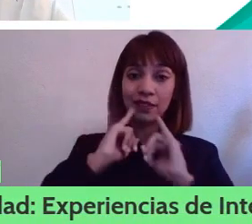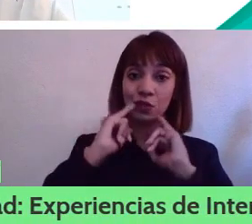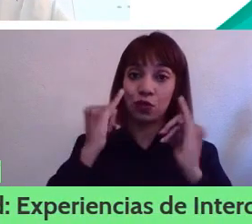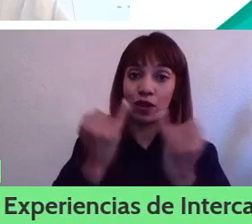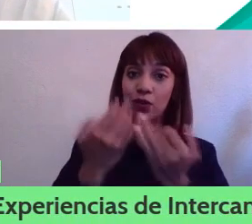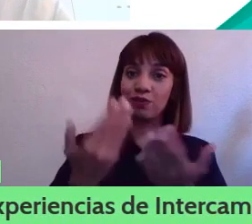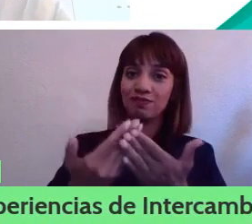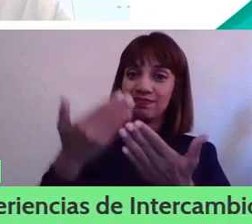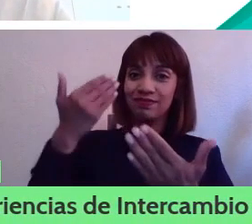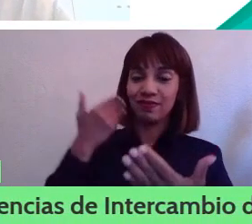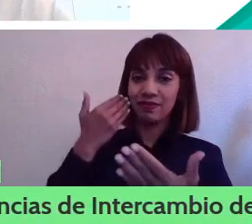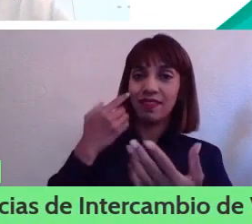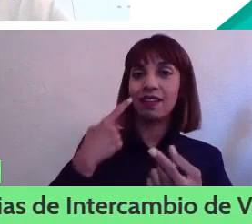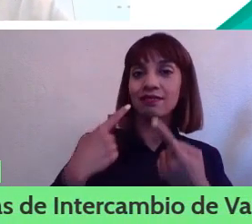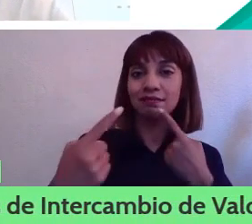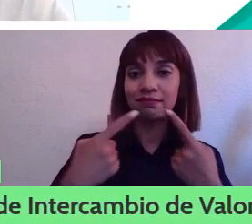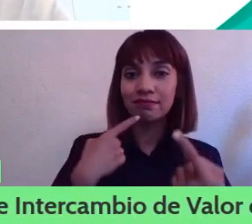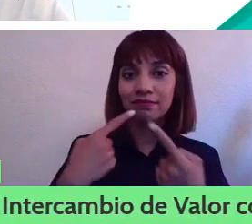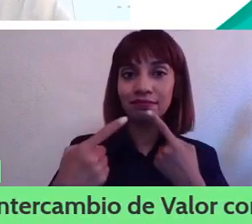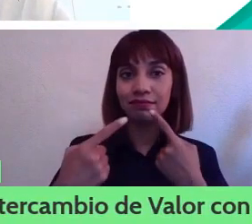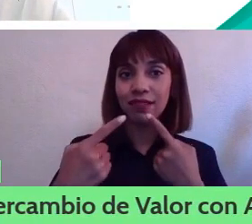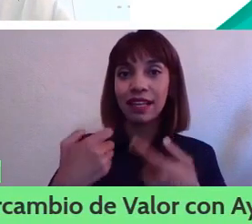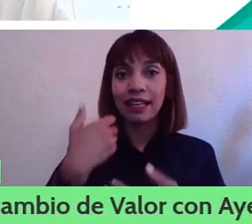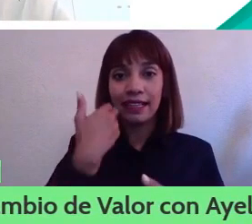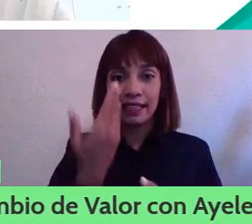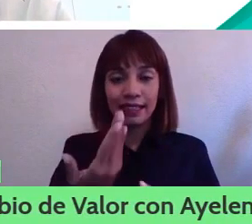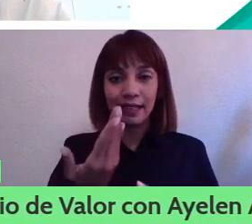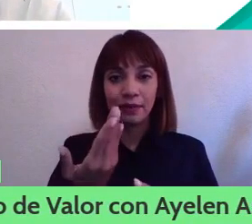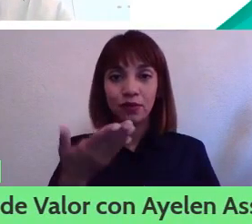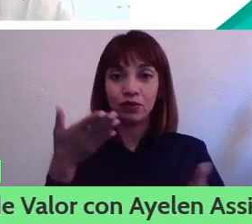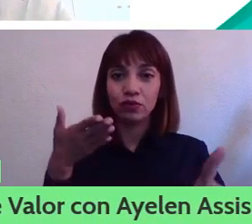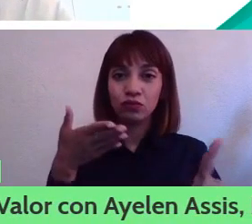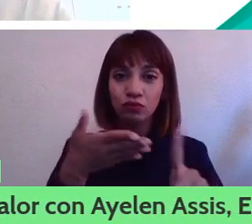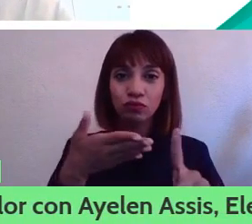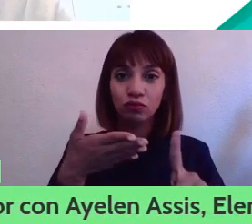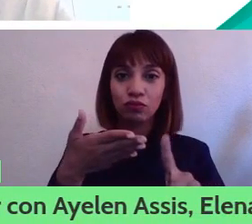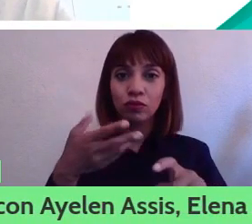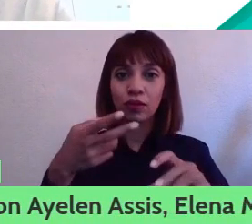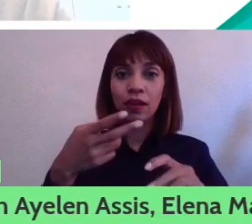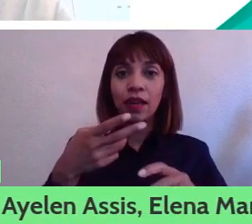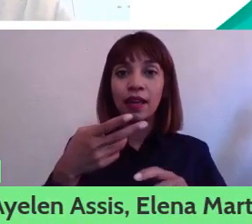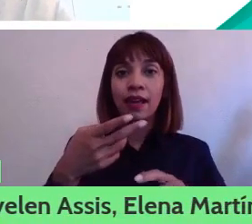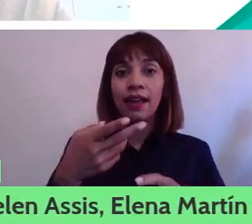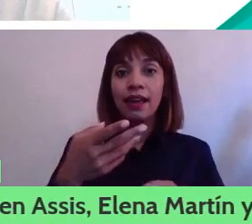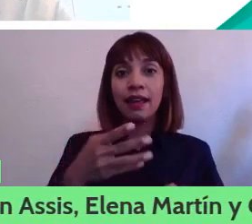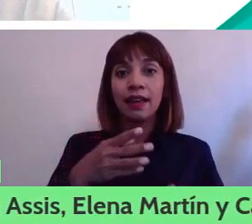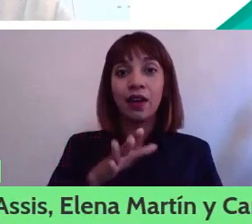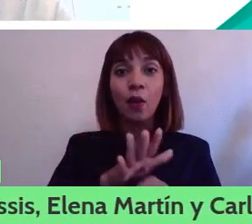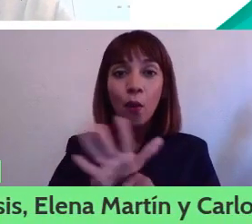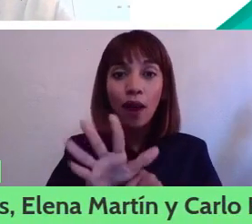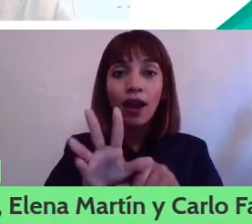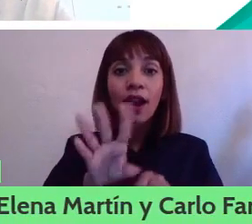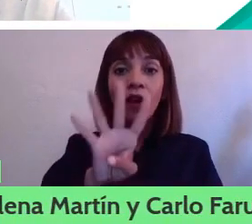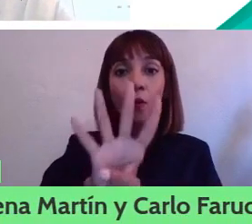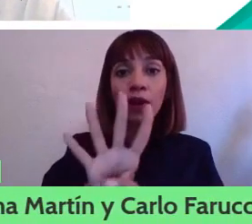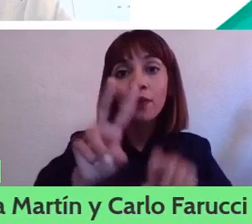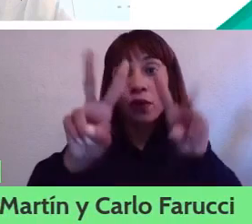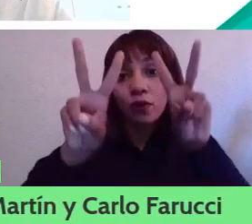los panelistas dijimos que queríamos como dividir este bloque en cuatro partes, cuatro grandes